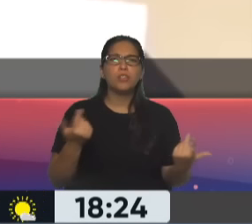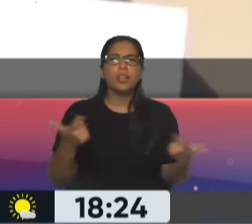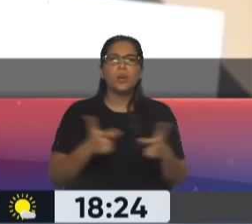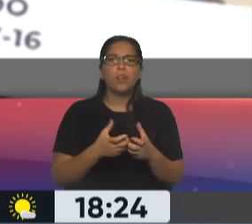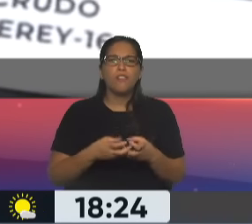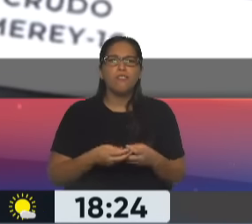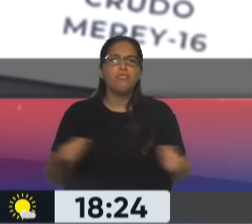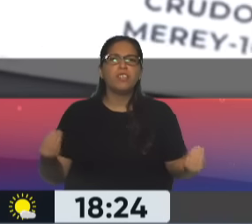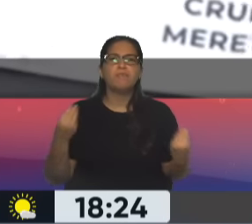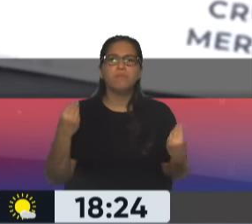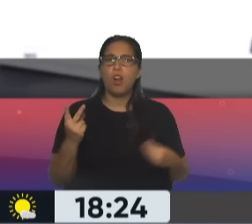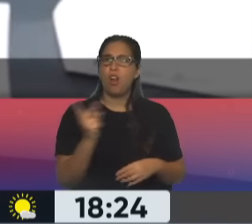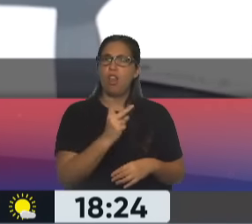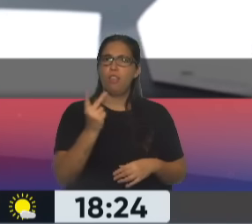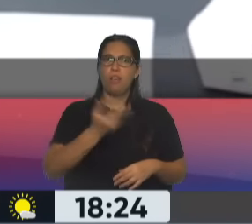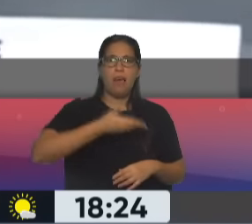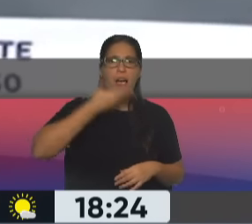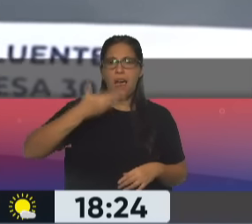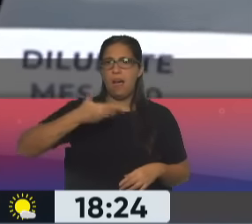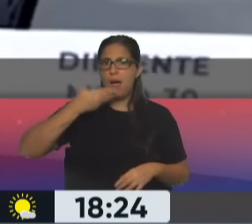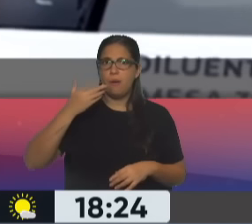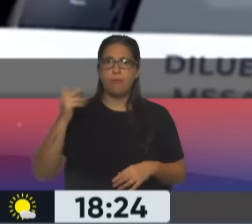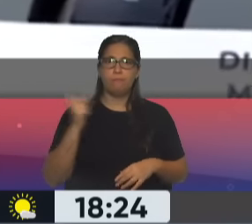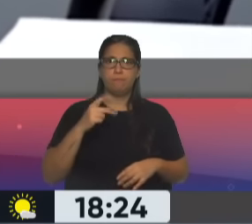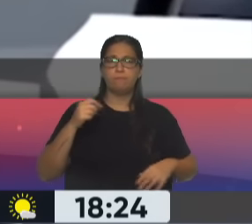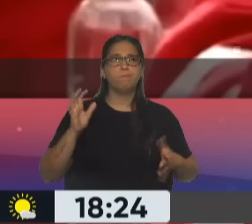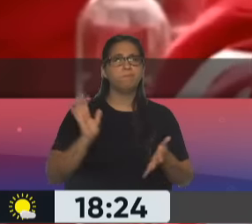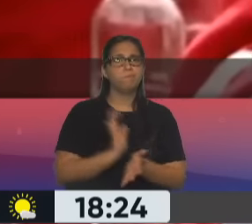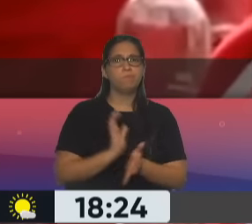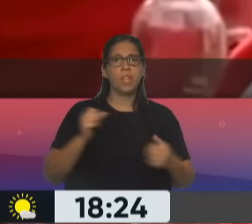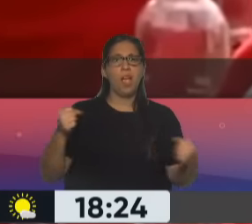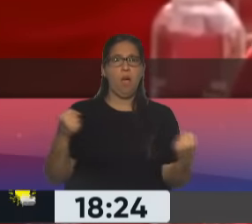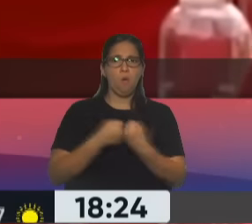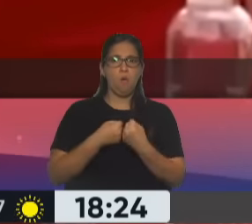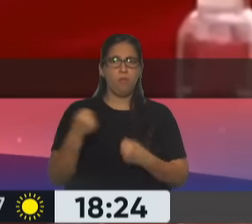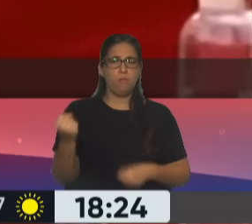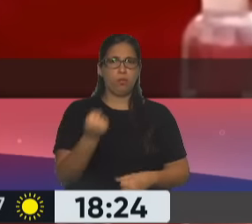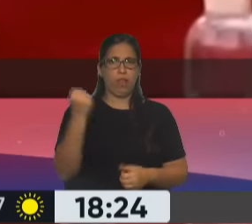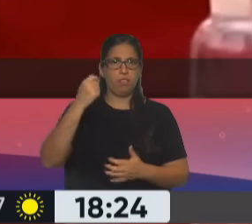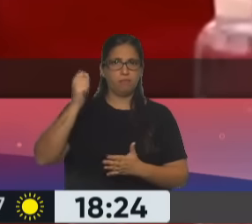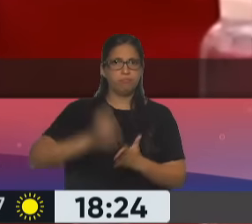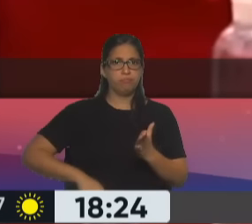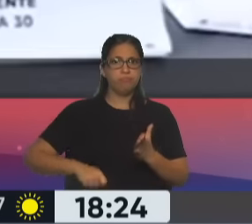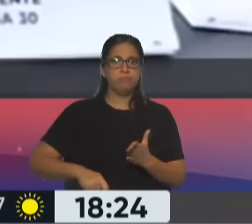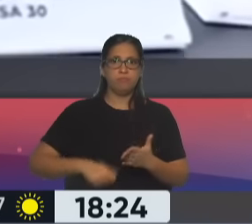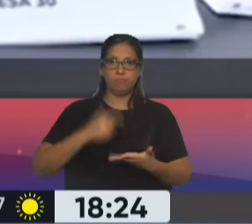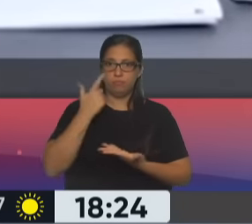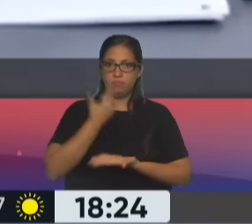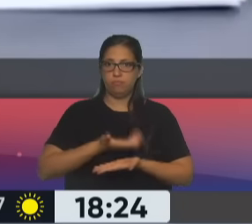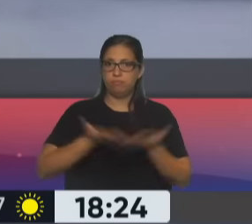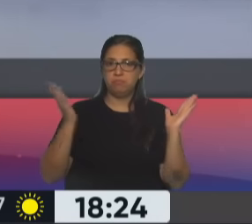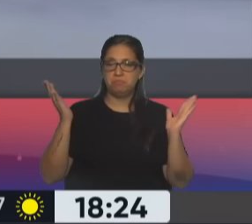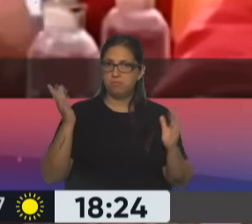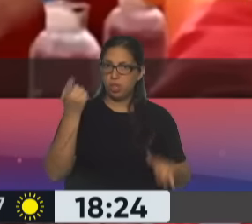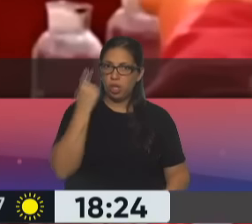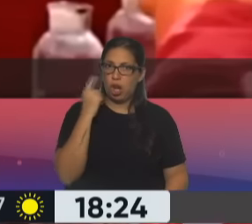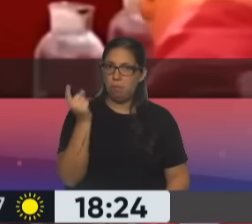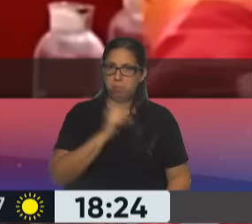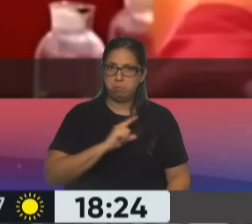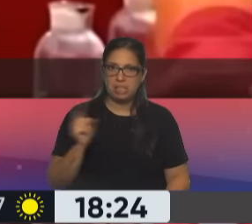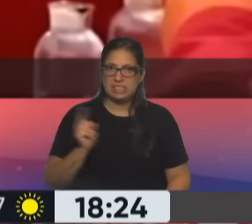¿no? Declaraciones de ambos, donde sellaron acuerdos, digamos, muy importantes, ¿no? Exactamente, imágenes casi impensadas, totalmente, ¿no?